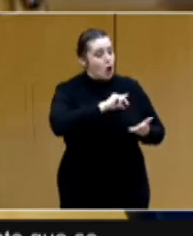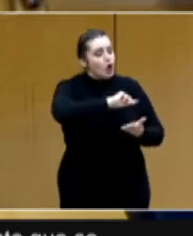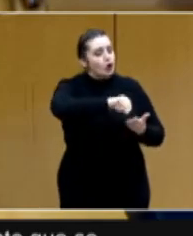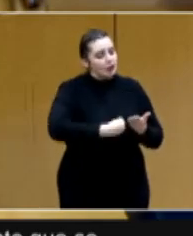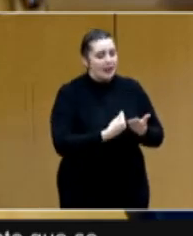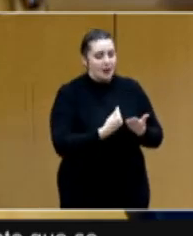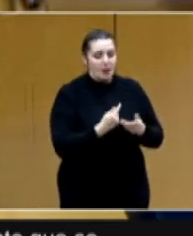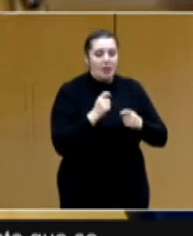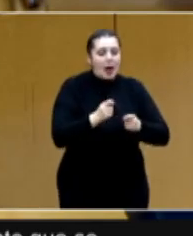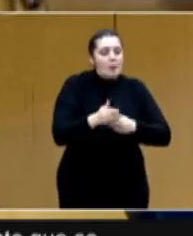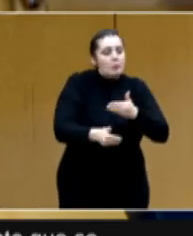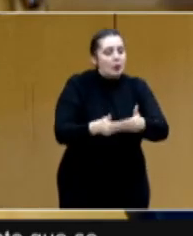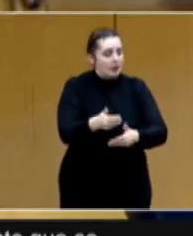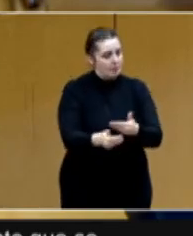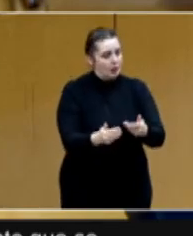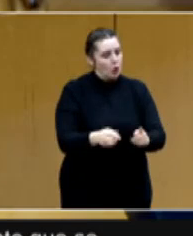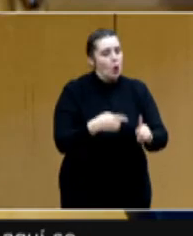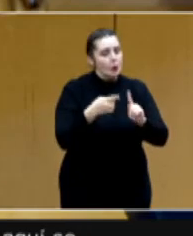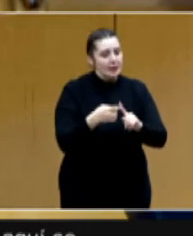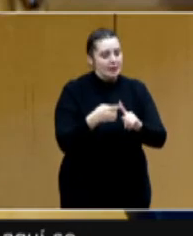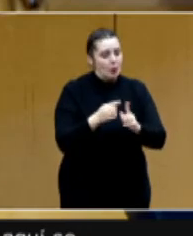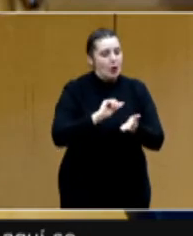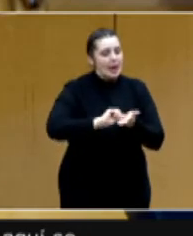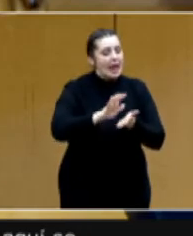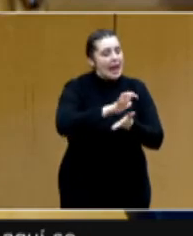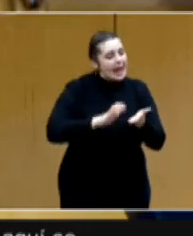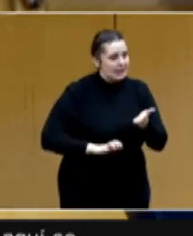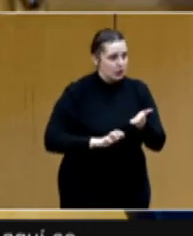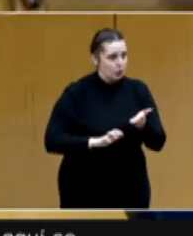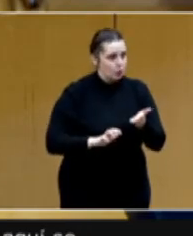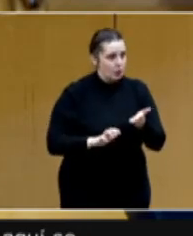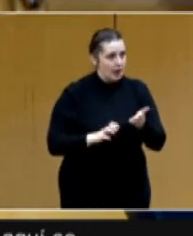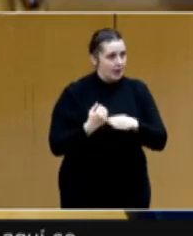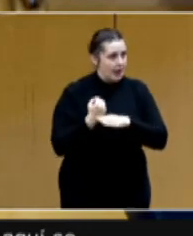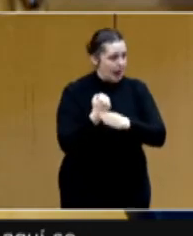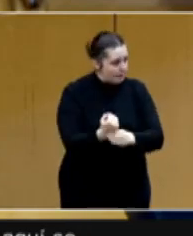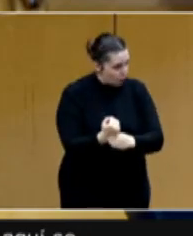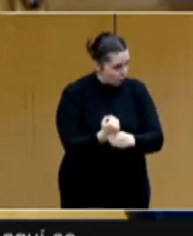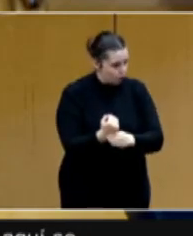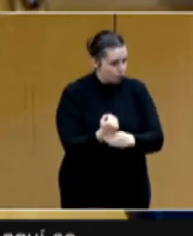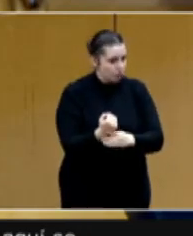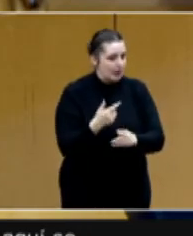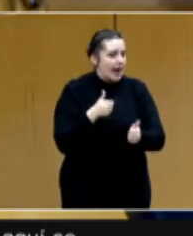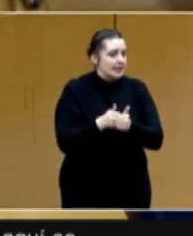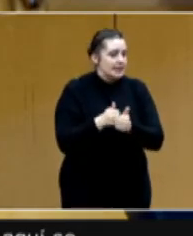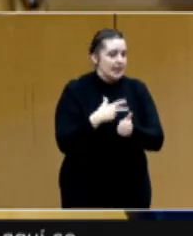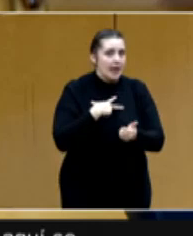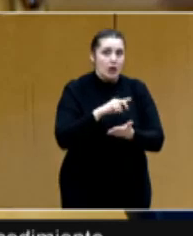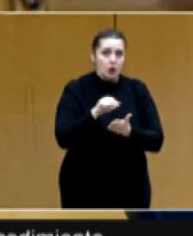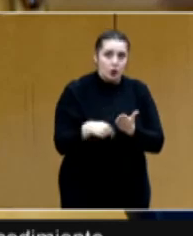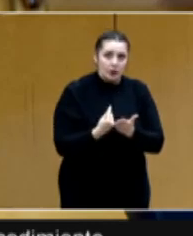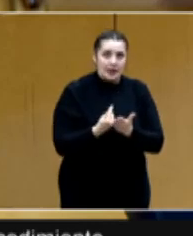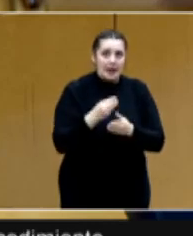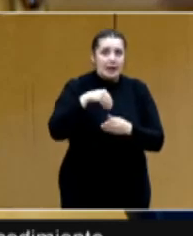para el otorgamiento de esta escritura de apoyos de asistencia notarial y entre esta entre este procedimiento